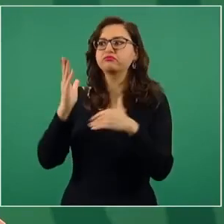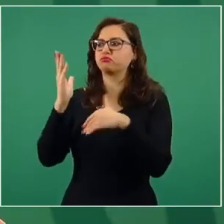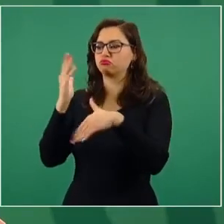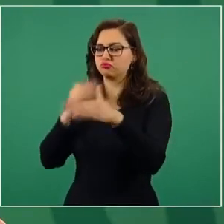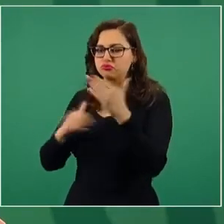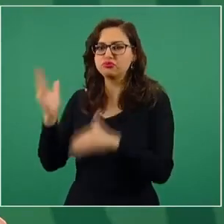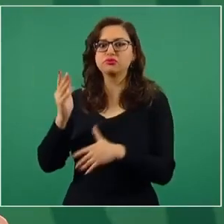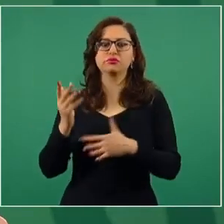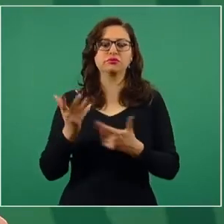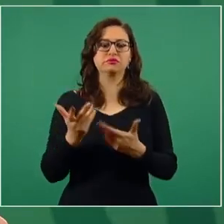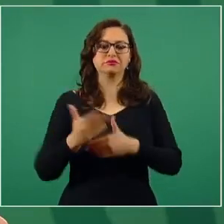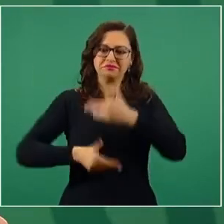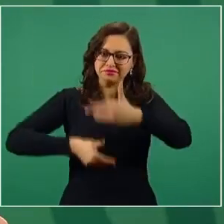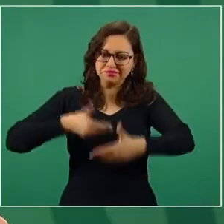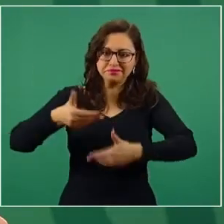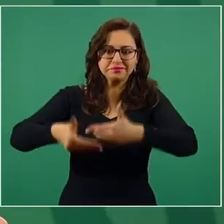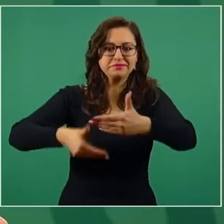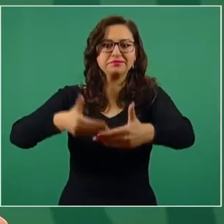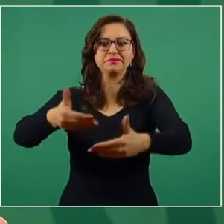progresar